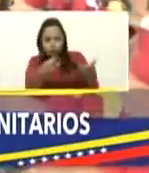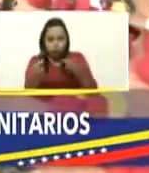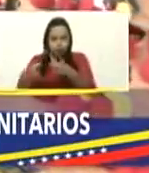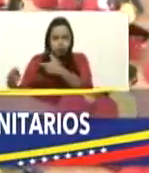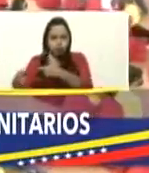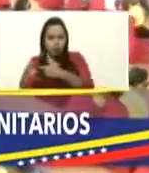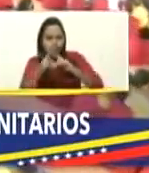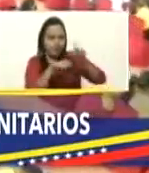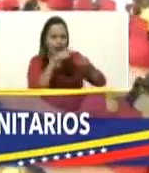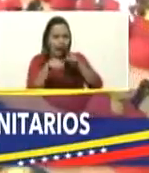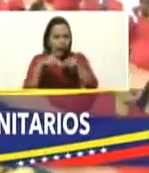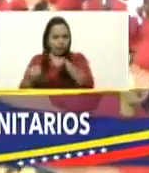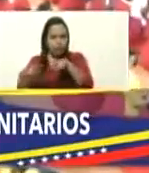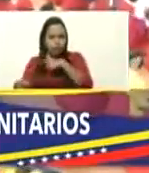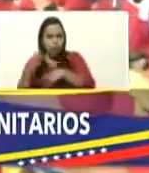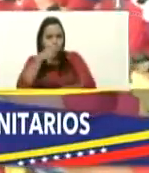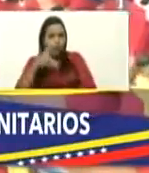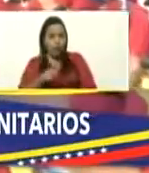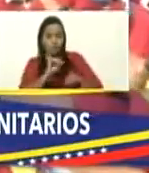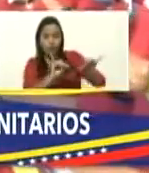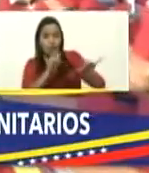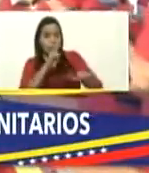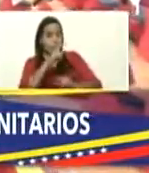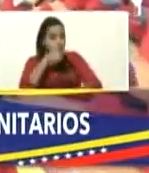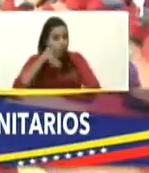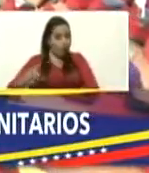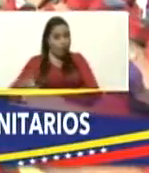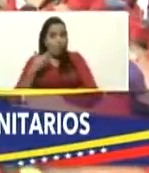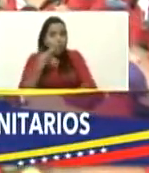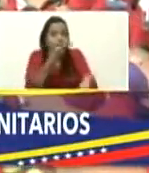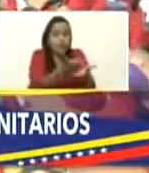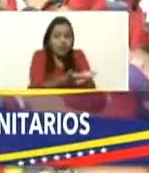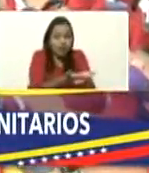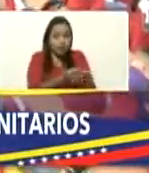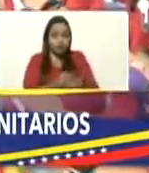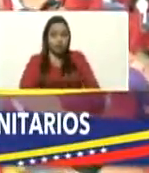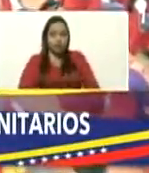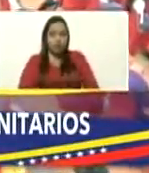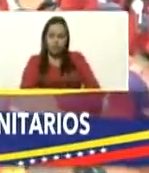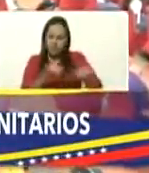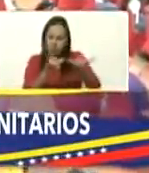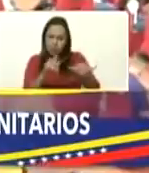pueblo, donde el pueblo estaba reclamando, el clamor del pueblo,